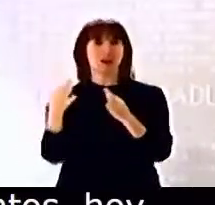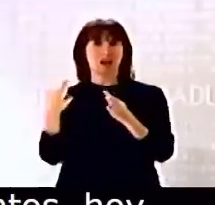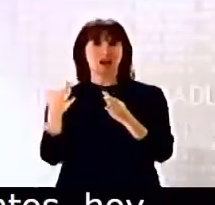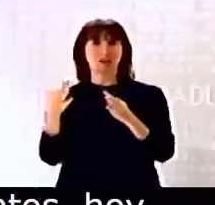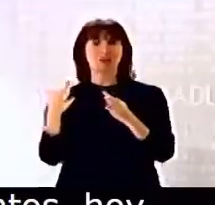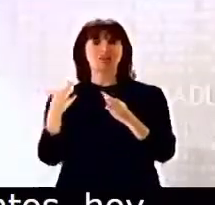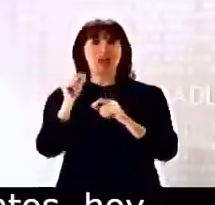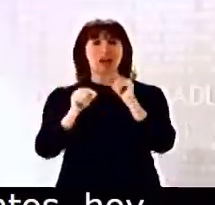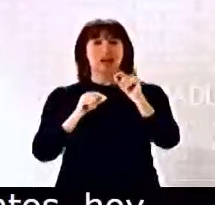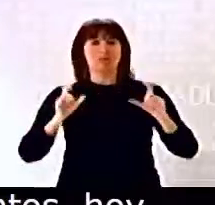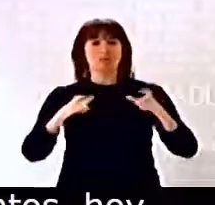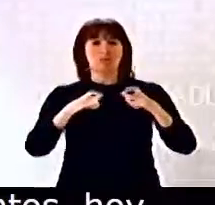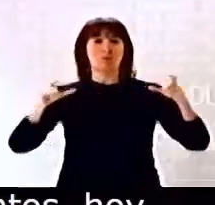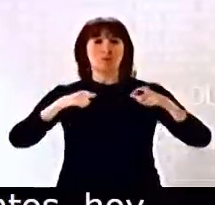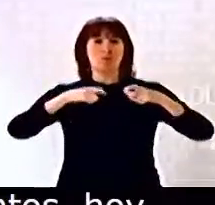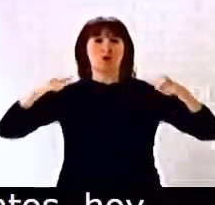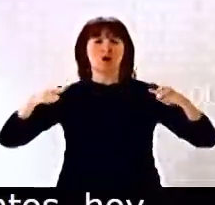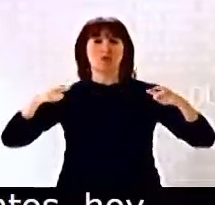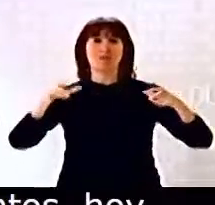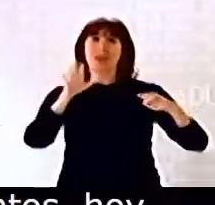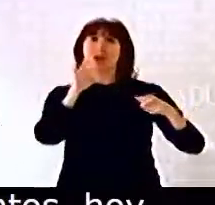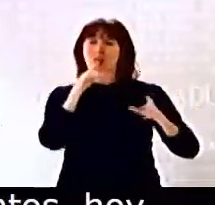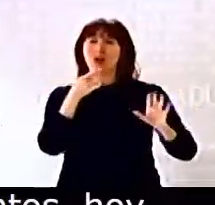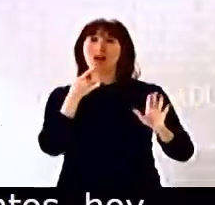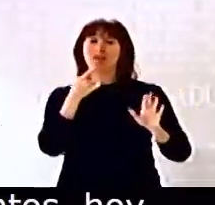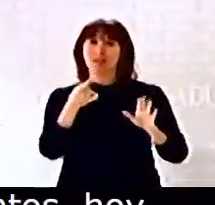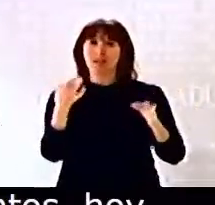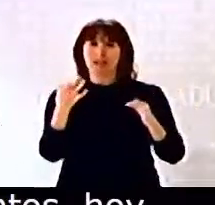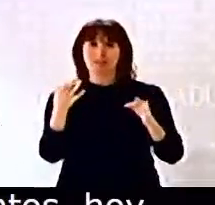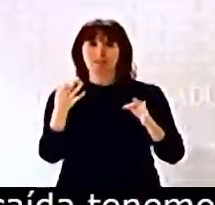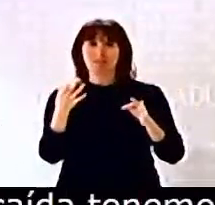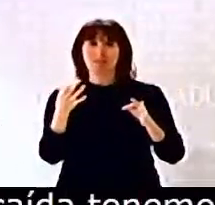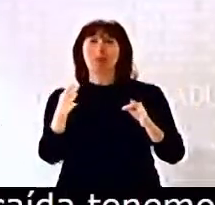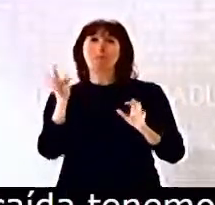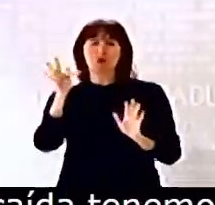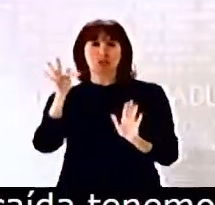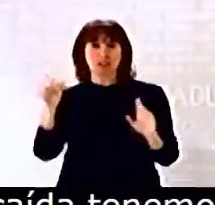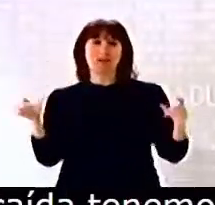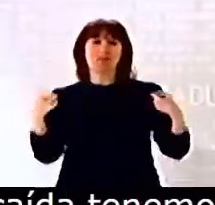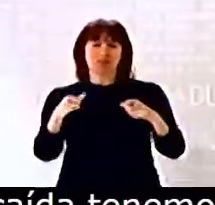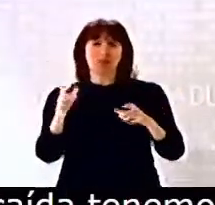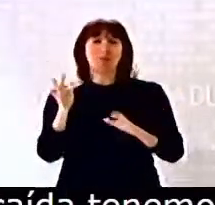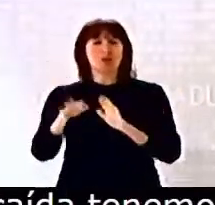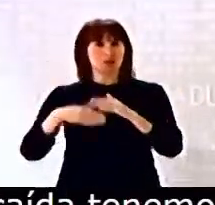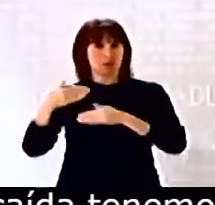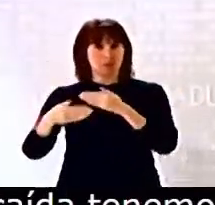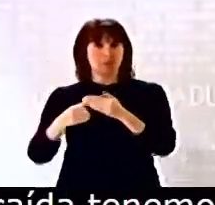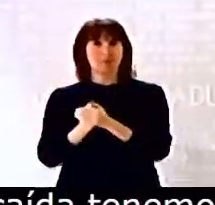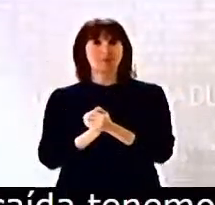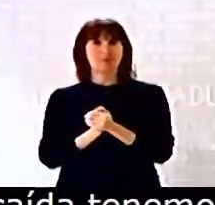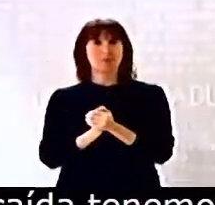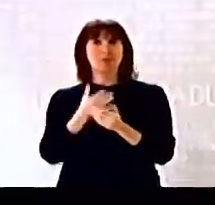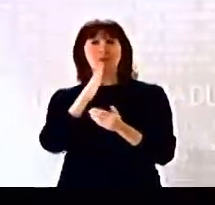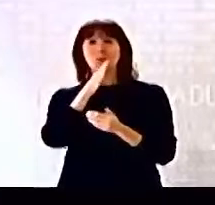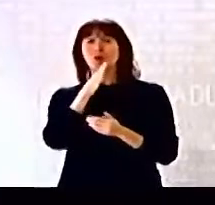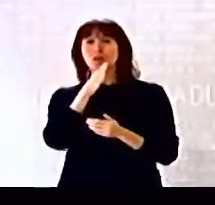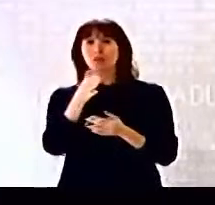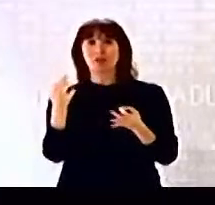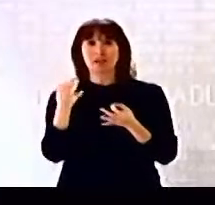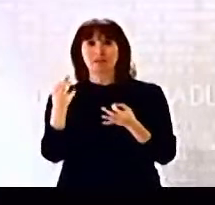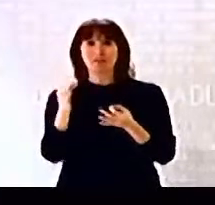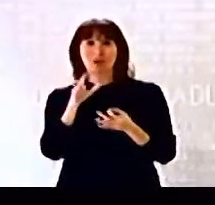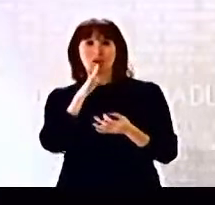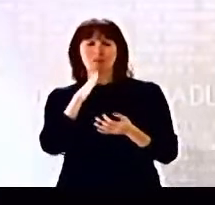incidencia acumulada, de momento, tenemos que calificarla como muy positiva. La razón de tasas es una razón